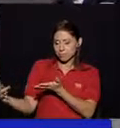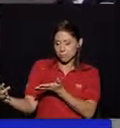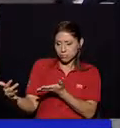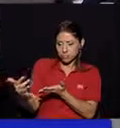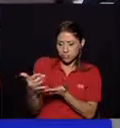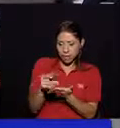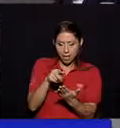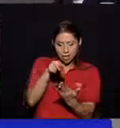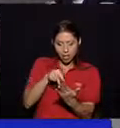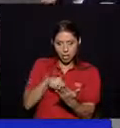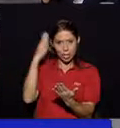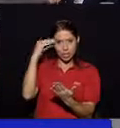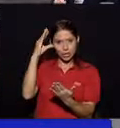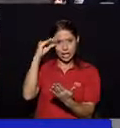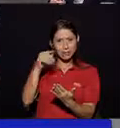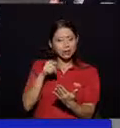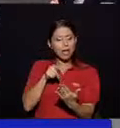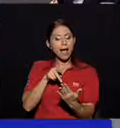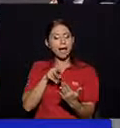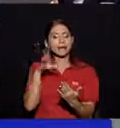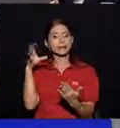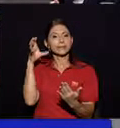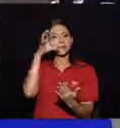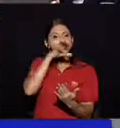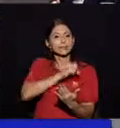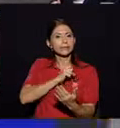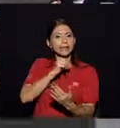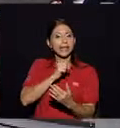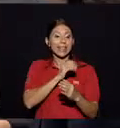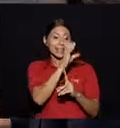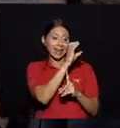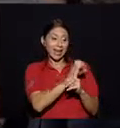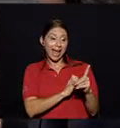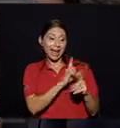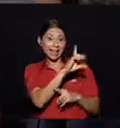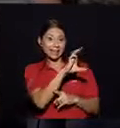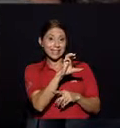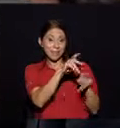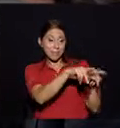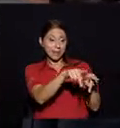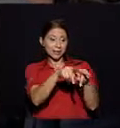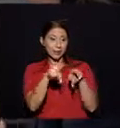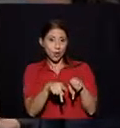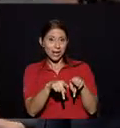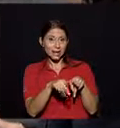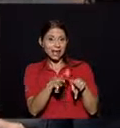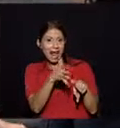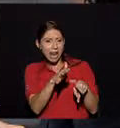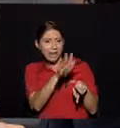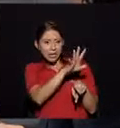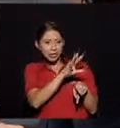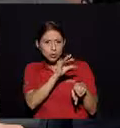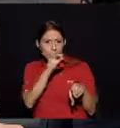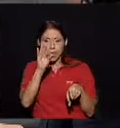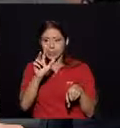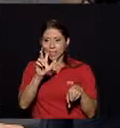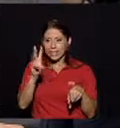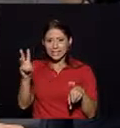2000, usted se da cuenta que allá por el 2000, alrededor del 36 de cada 100 personas tenían necesidades